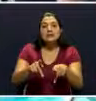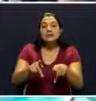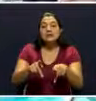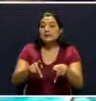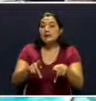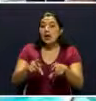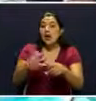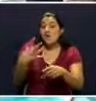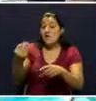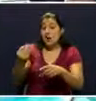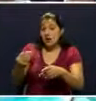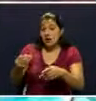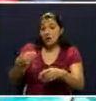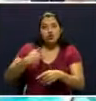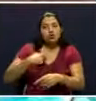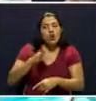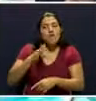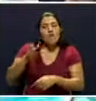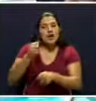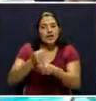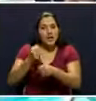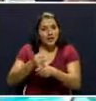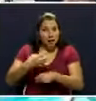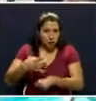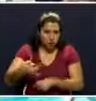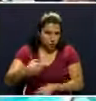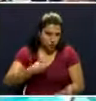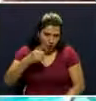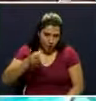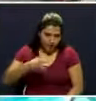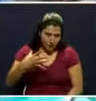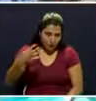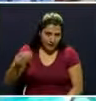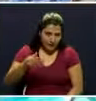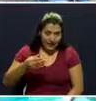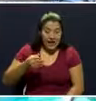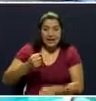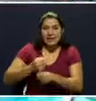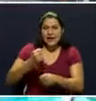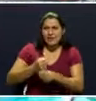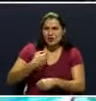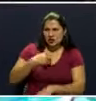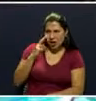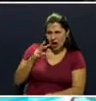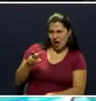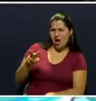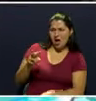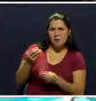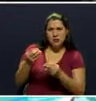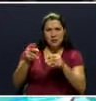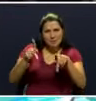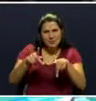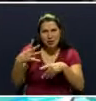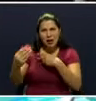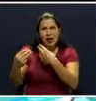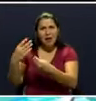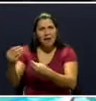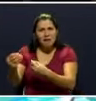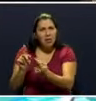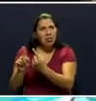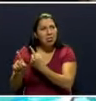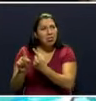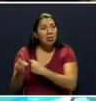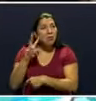yo voy a trabajar todos los días, soy de las personas que tienen que salir a trabajar y estoy viendo esa cantidad de gente que no está acatando